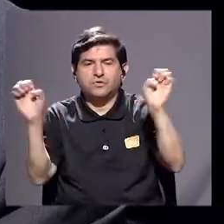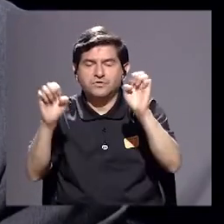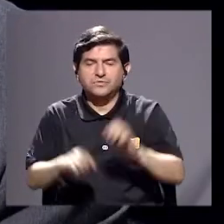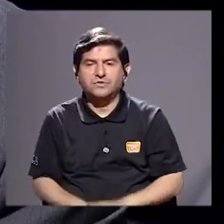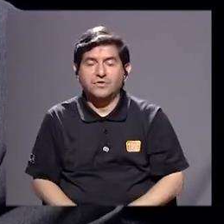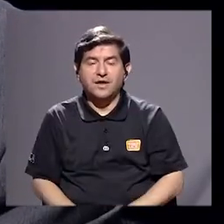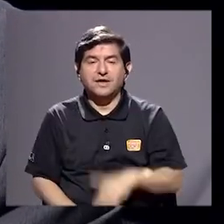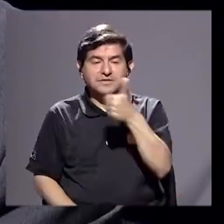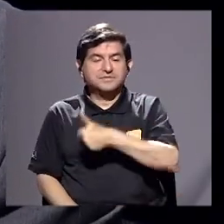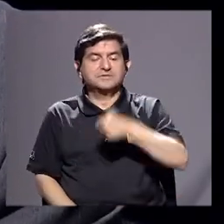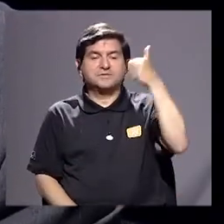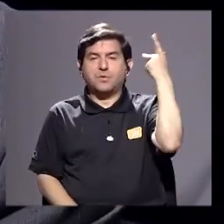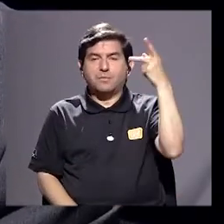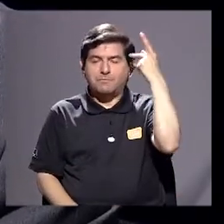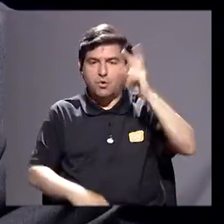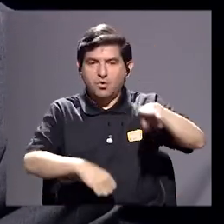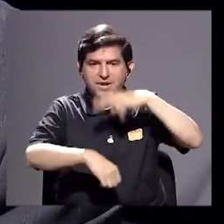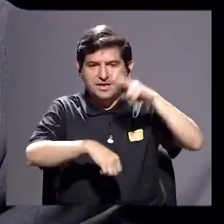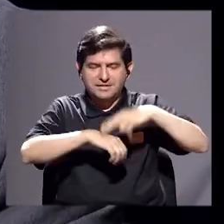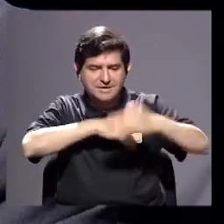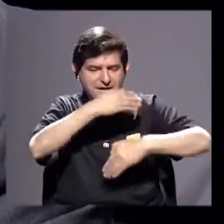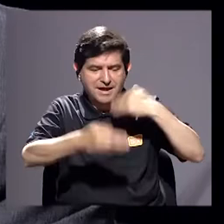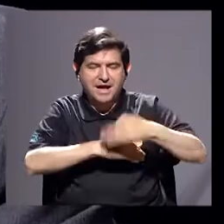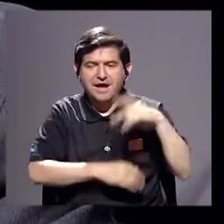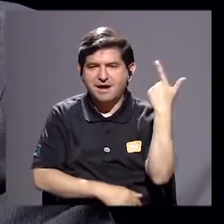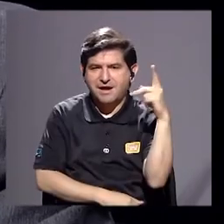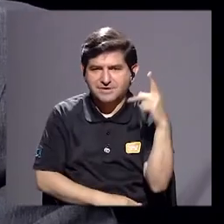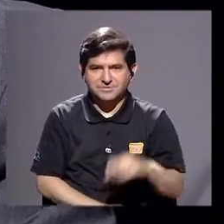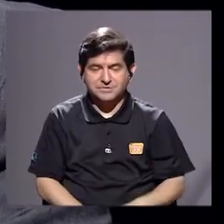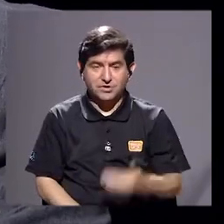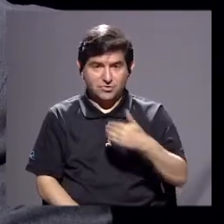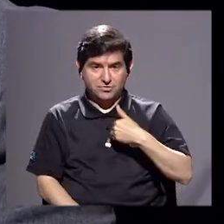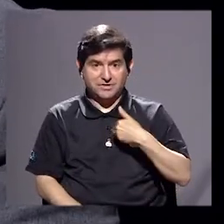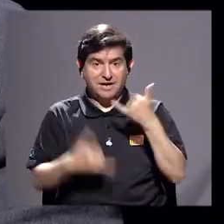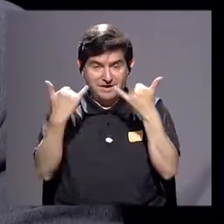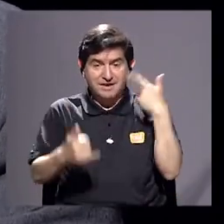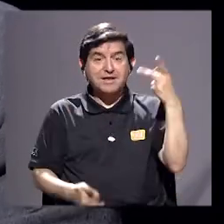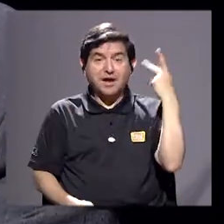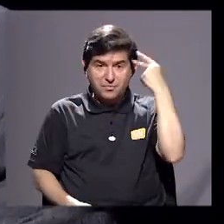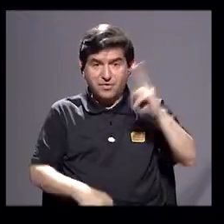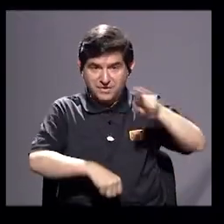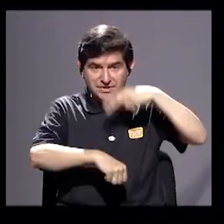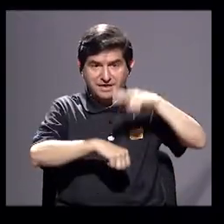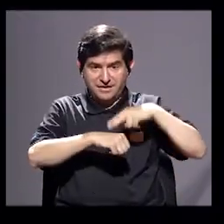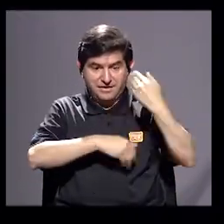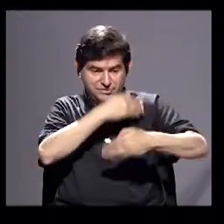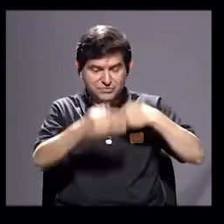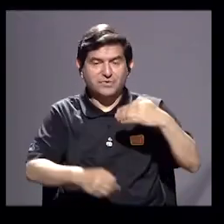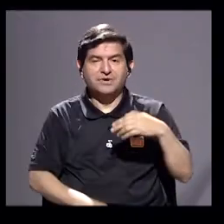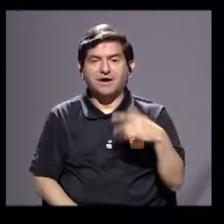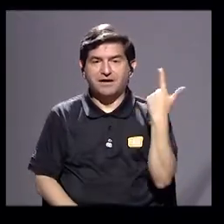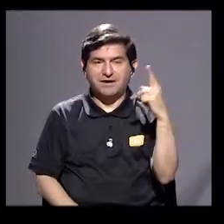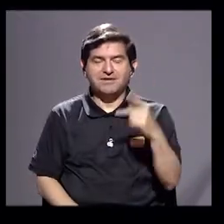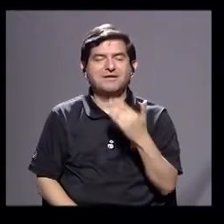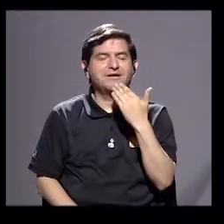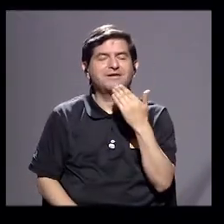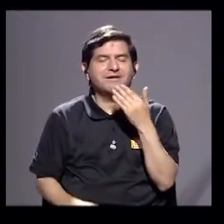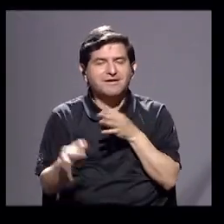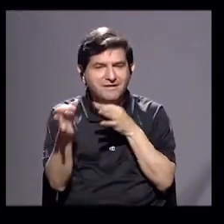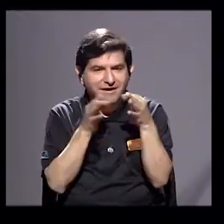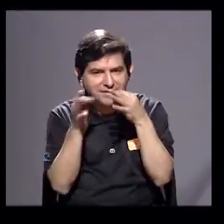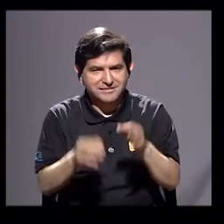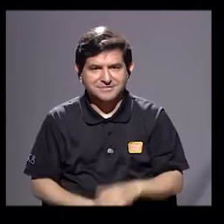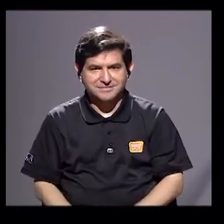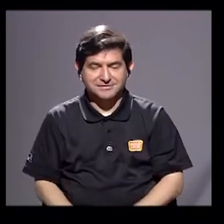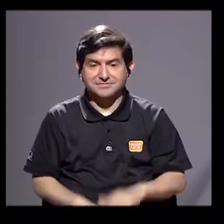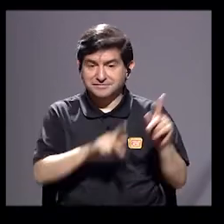rectoría de la política nacional de gestión de riesgo que disponemos de una política nacional de gestión del riesgo muchas gracias por esa explicación de maldiciones creo